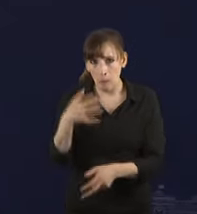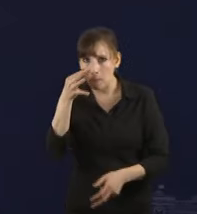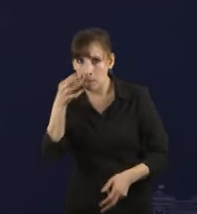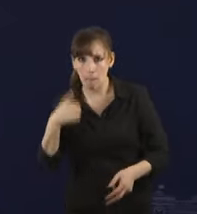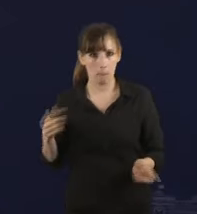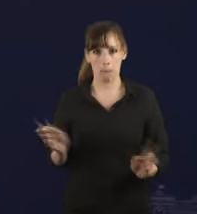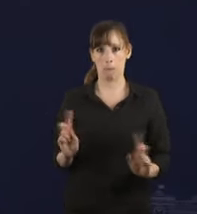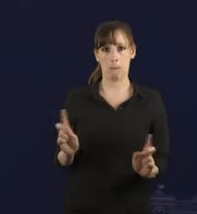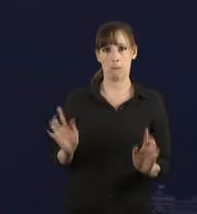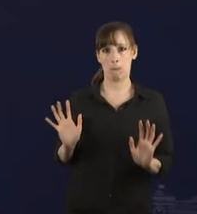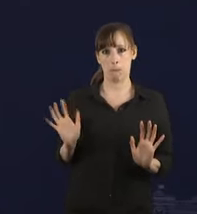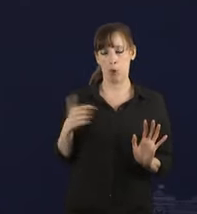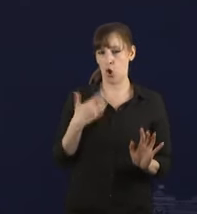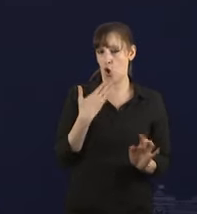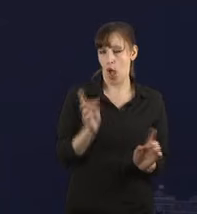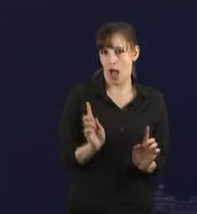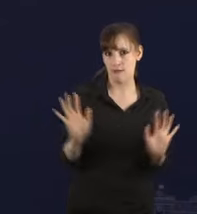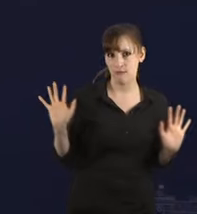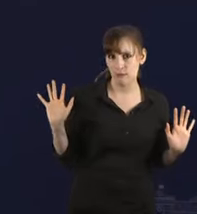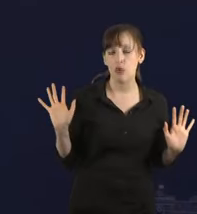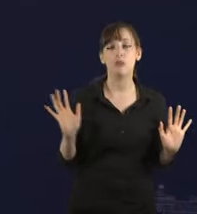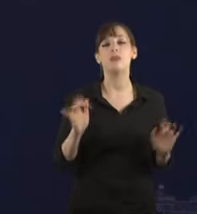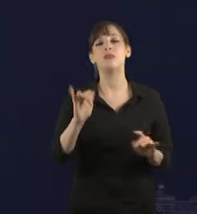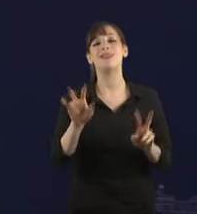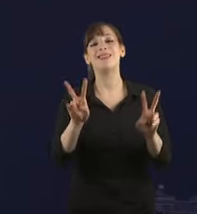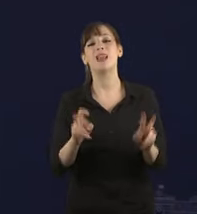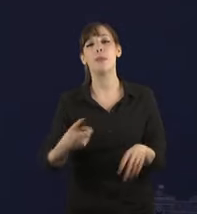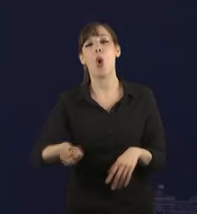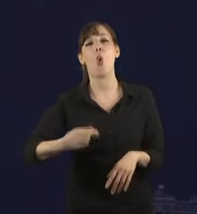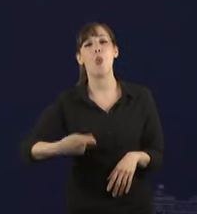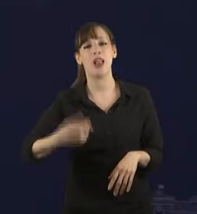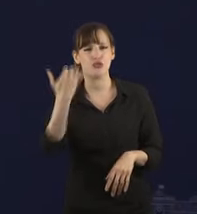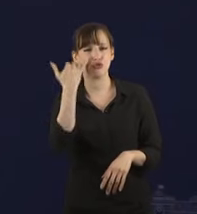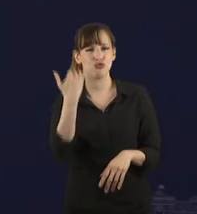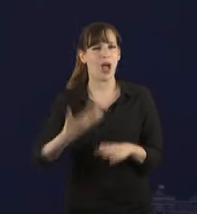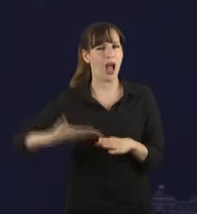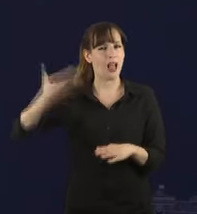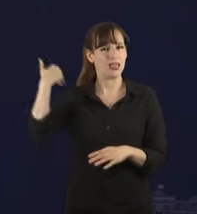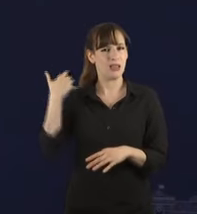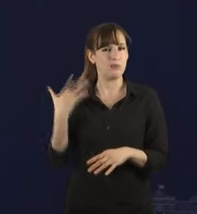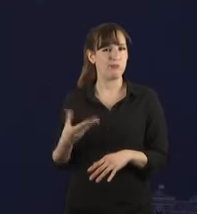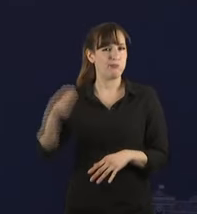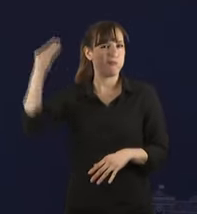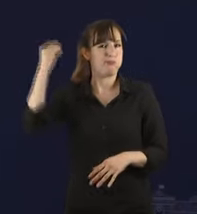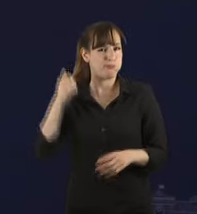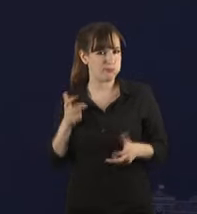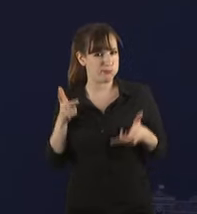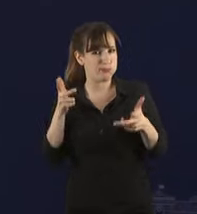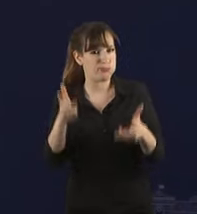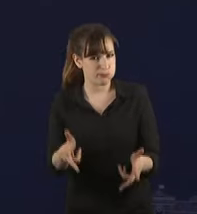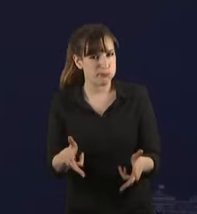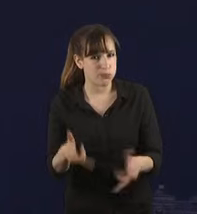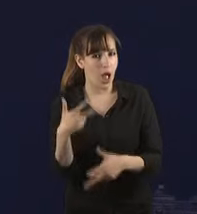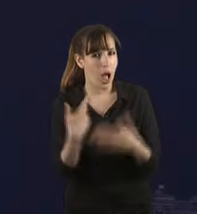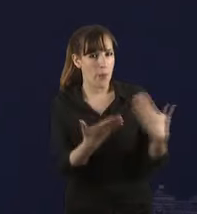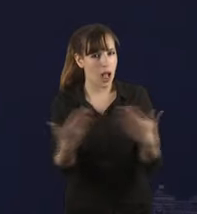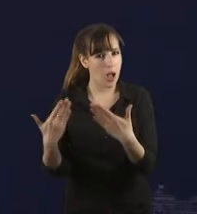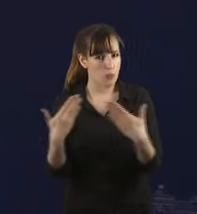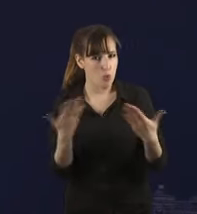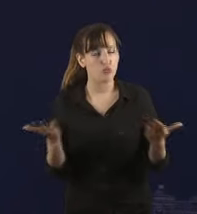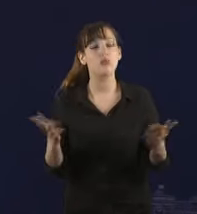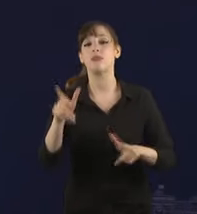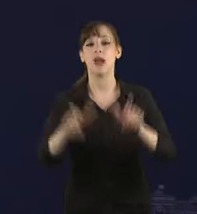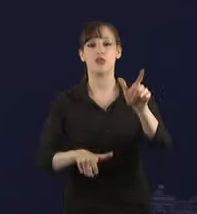jubilatoria hemos hablado una infinidad de veces yo lo he hecho desde este desde este atril y lo se cto es que los jubilados